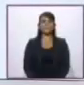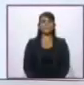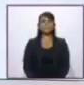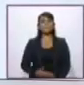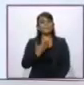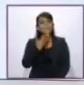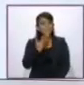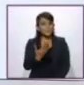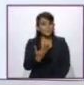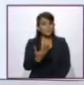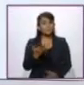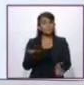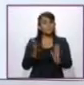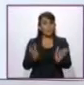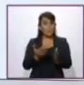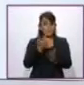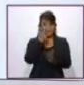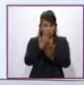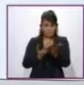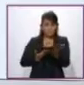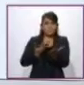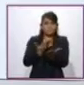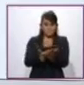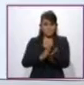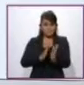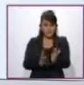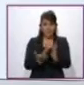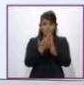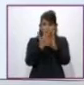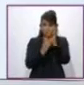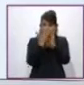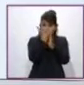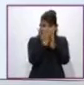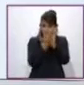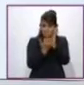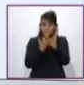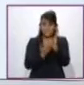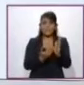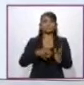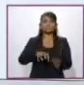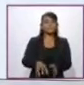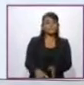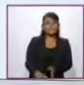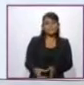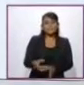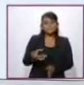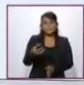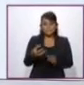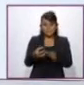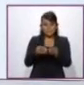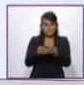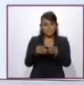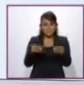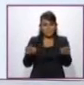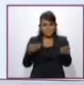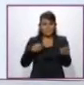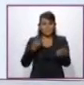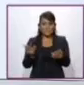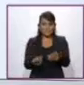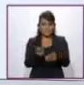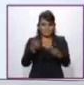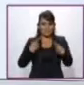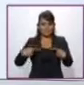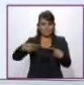Muy bien, pues puestas las reglas, vamos a proceder a sacar la primera de estas preguntas hechas por la